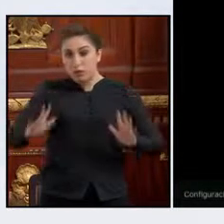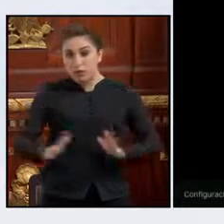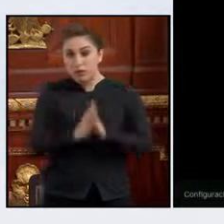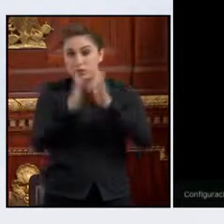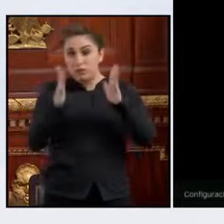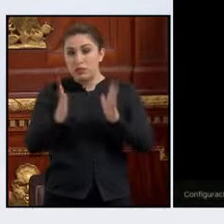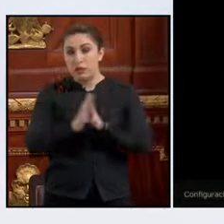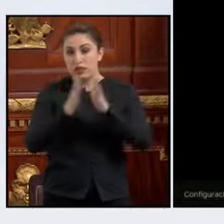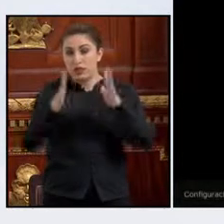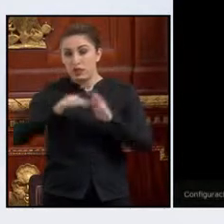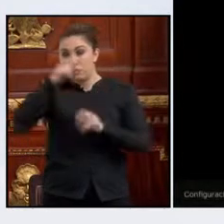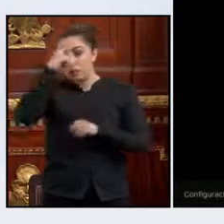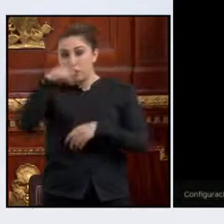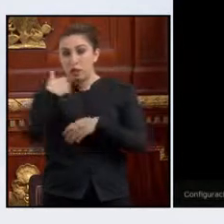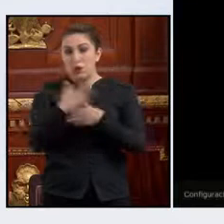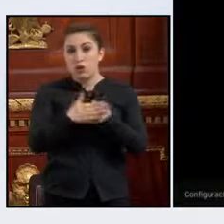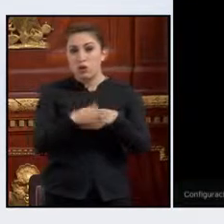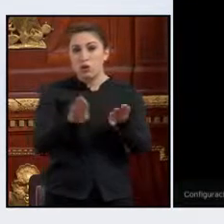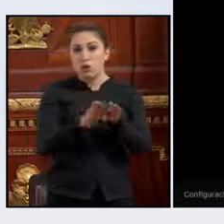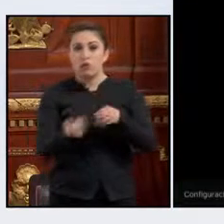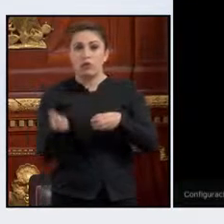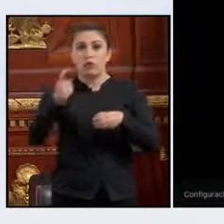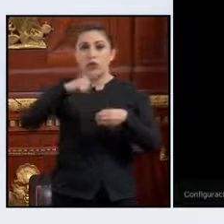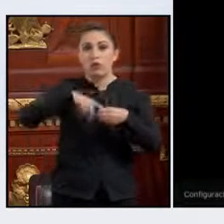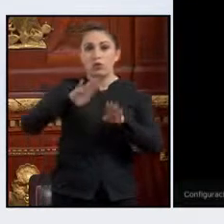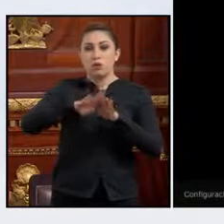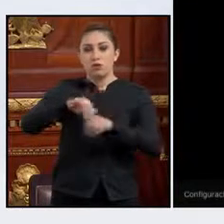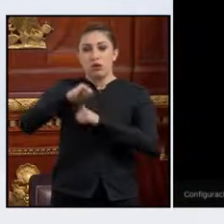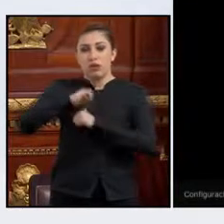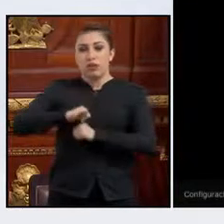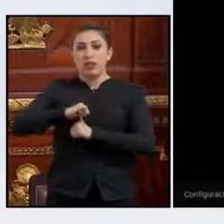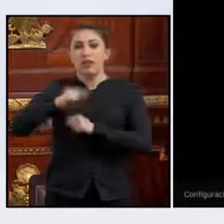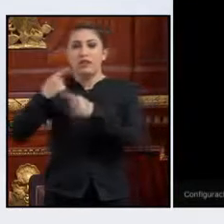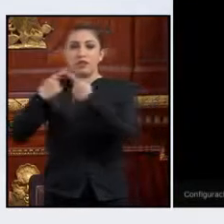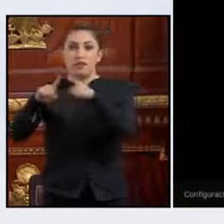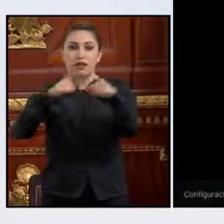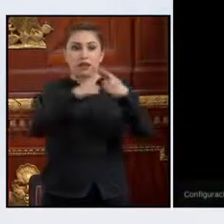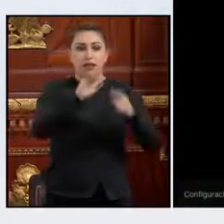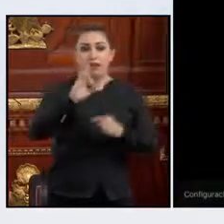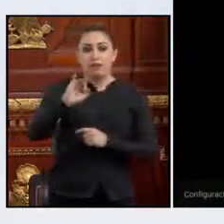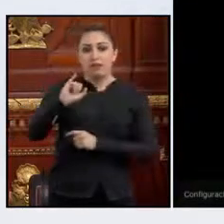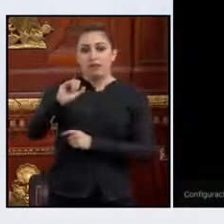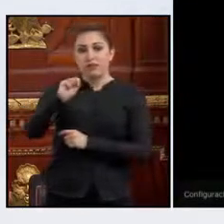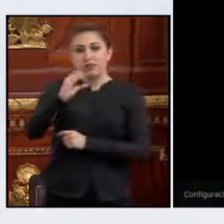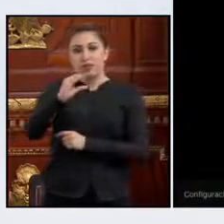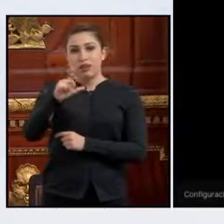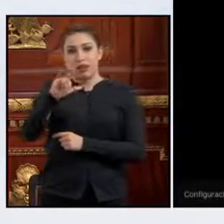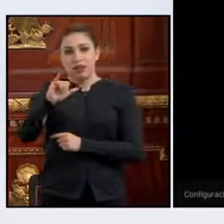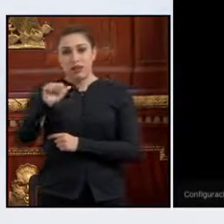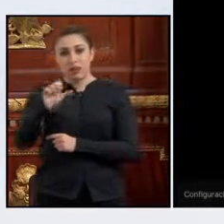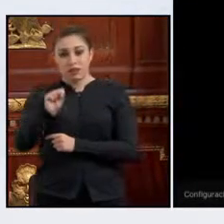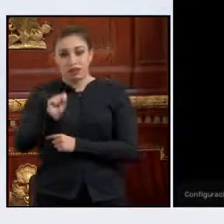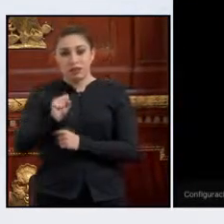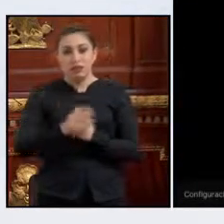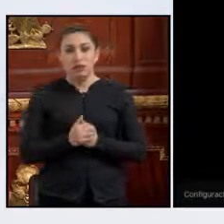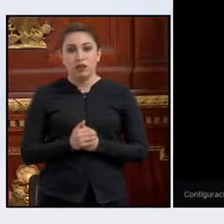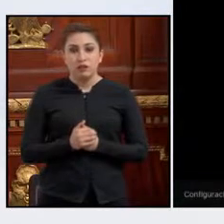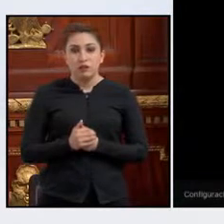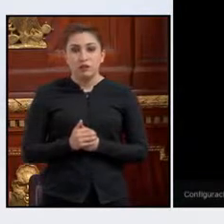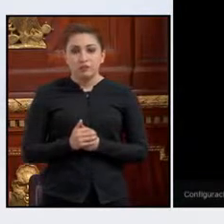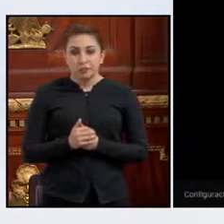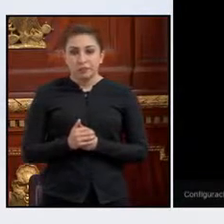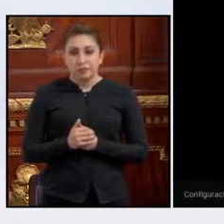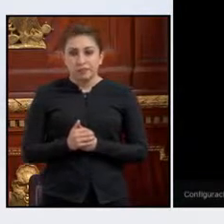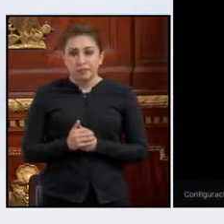la designación a titulares de las fiscalías. También quiero destacar y agradecer